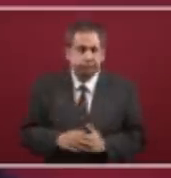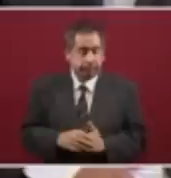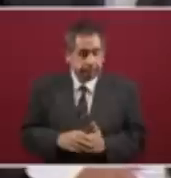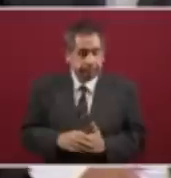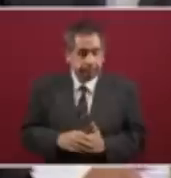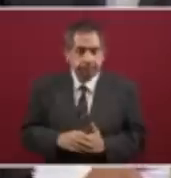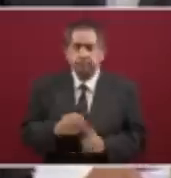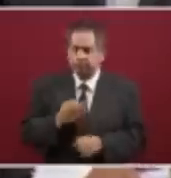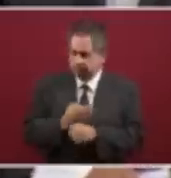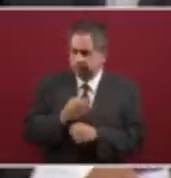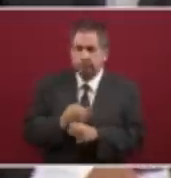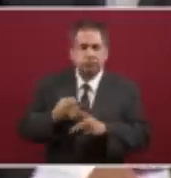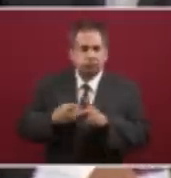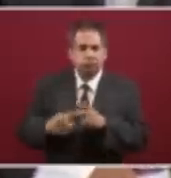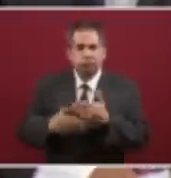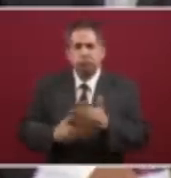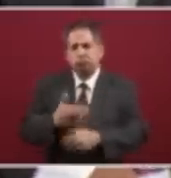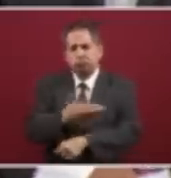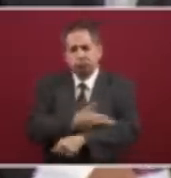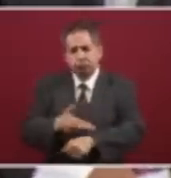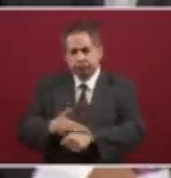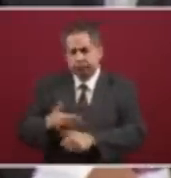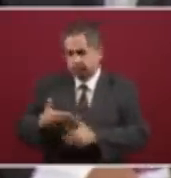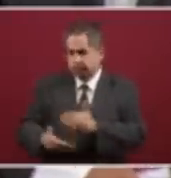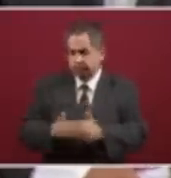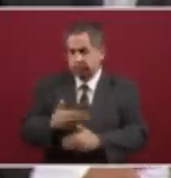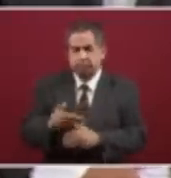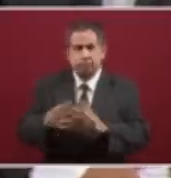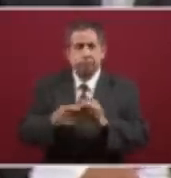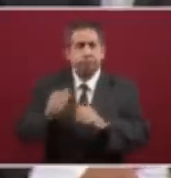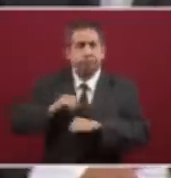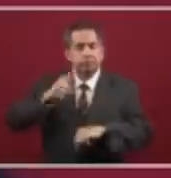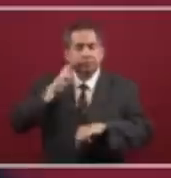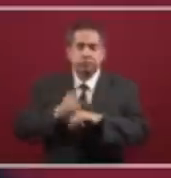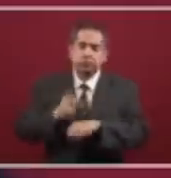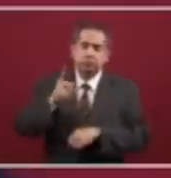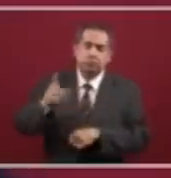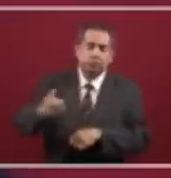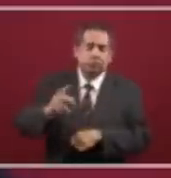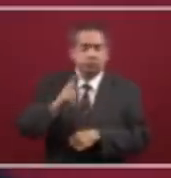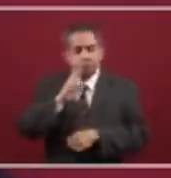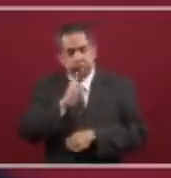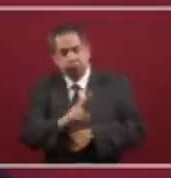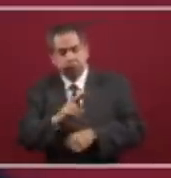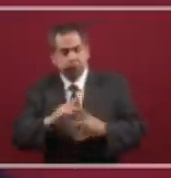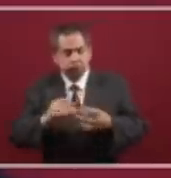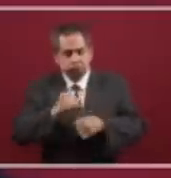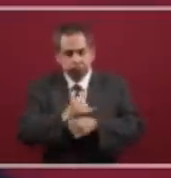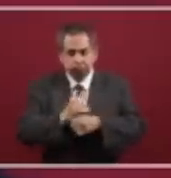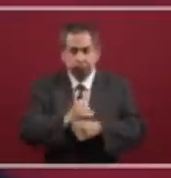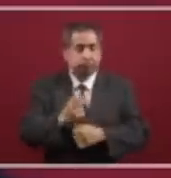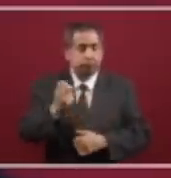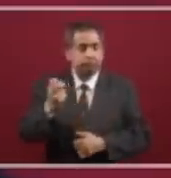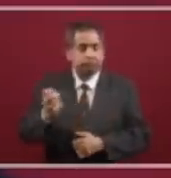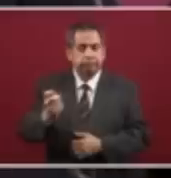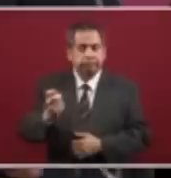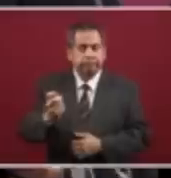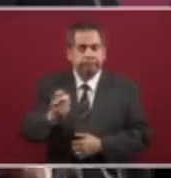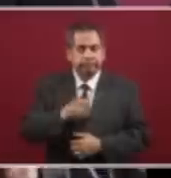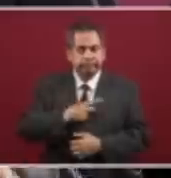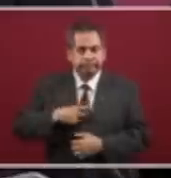se inicia un proceso que la autoridad competente resuelva eso lo que voy a